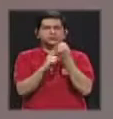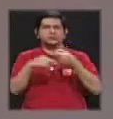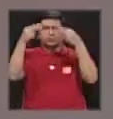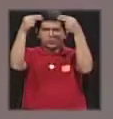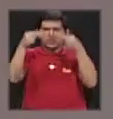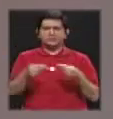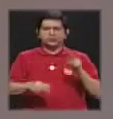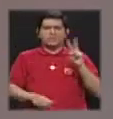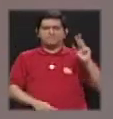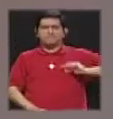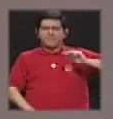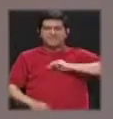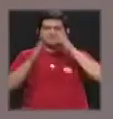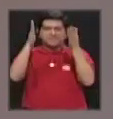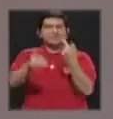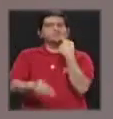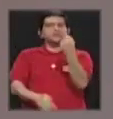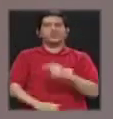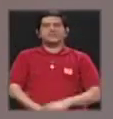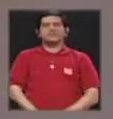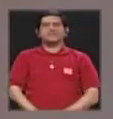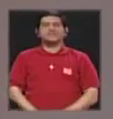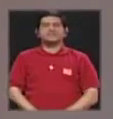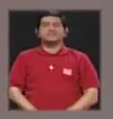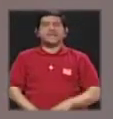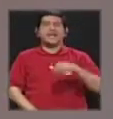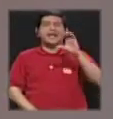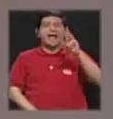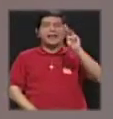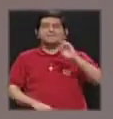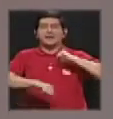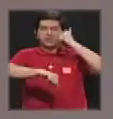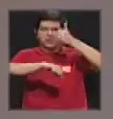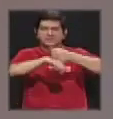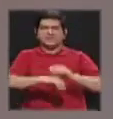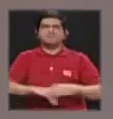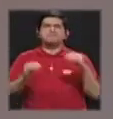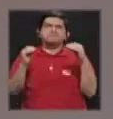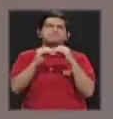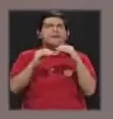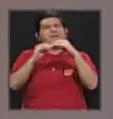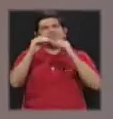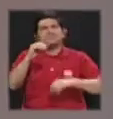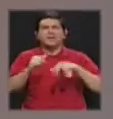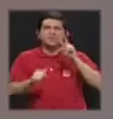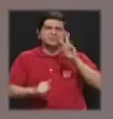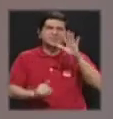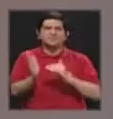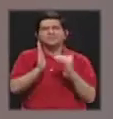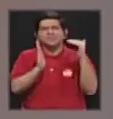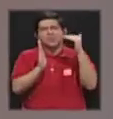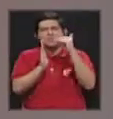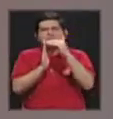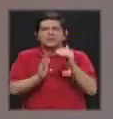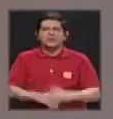Hacendarios, el señor viceministro nos dice que Cali Mayor establece un más o menos de $25 millones,